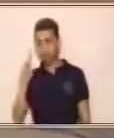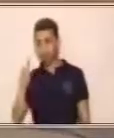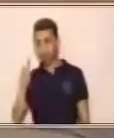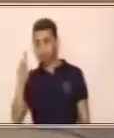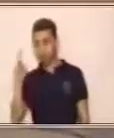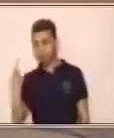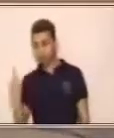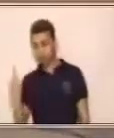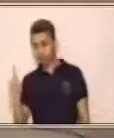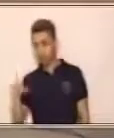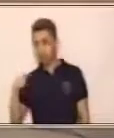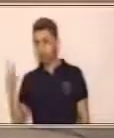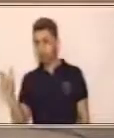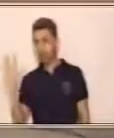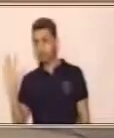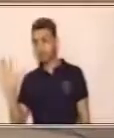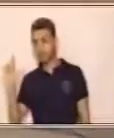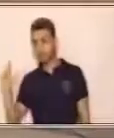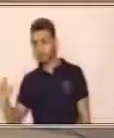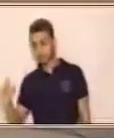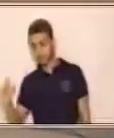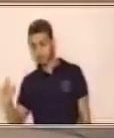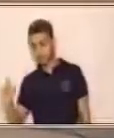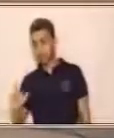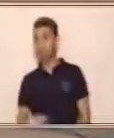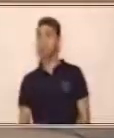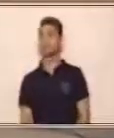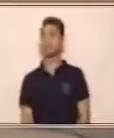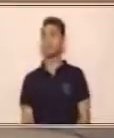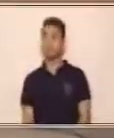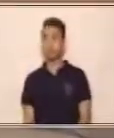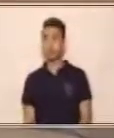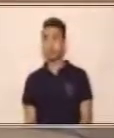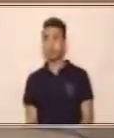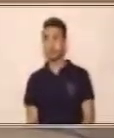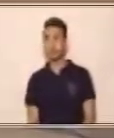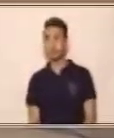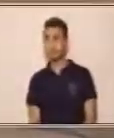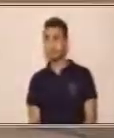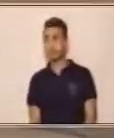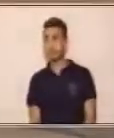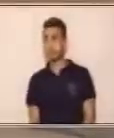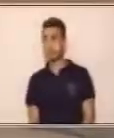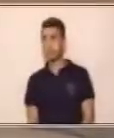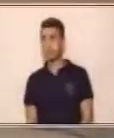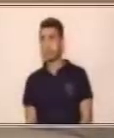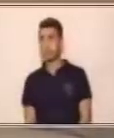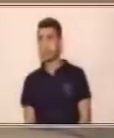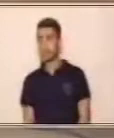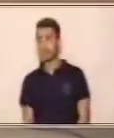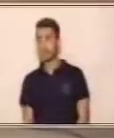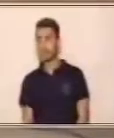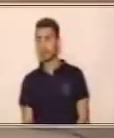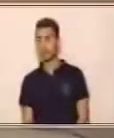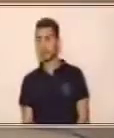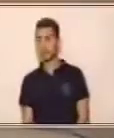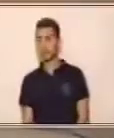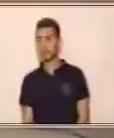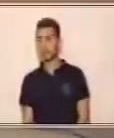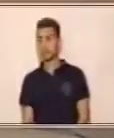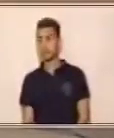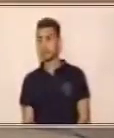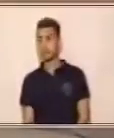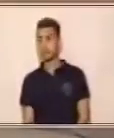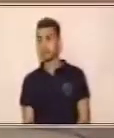y 5 centésimos. Muy bien. Luego que tenemos ahí nuestro ejercicio,